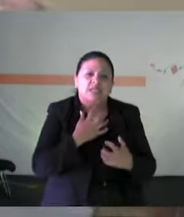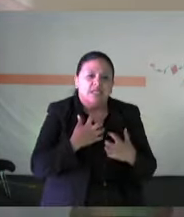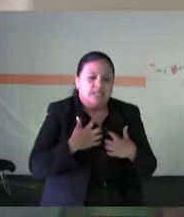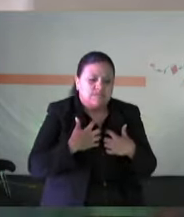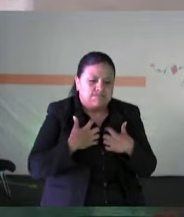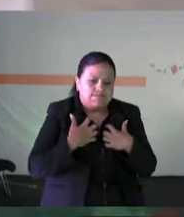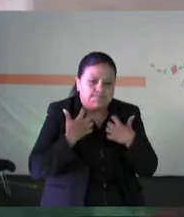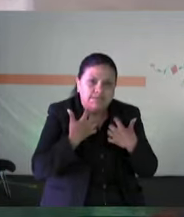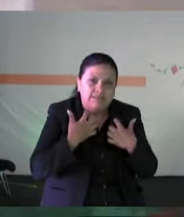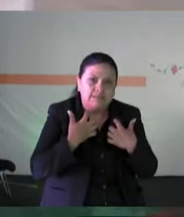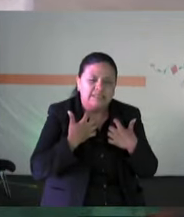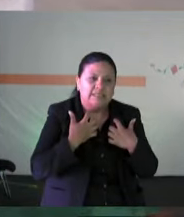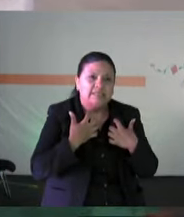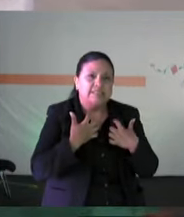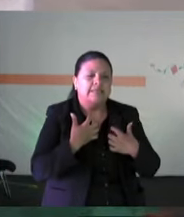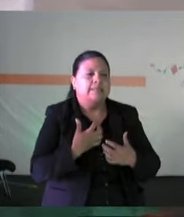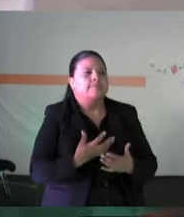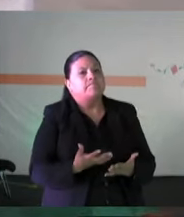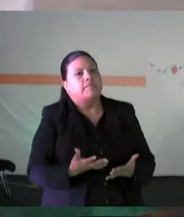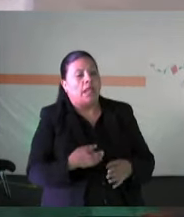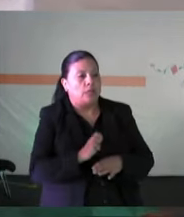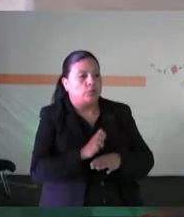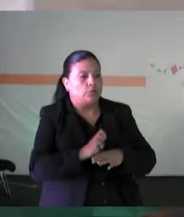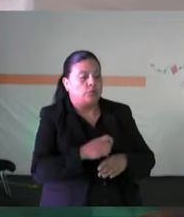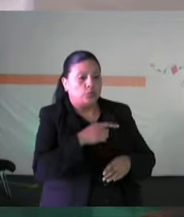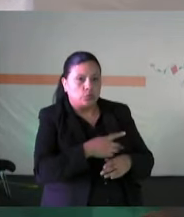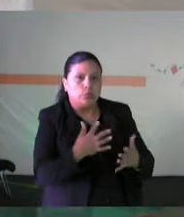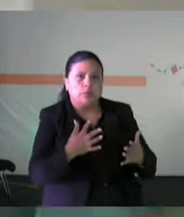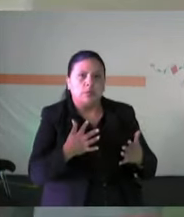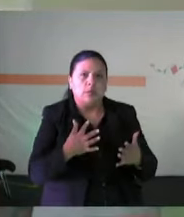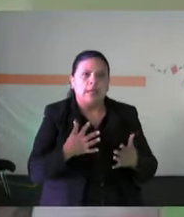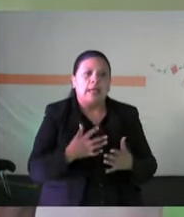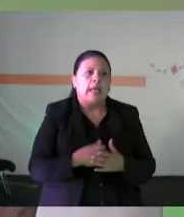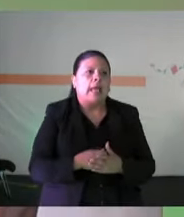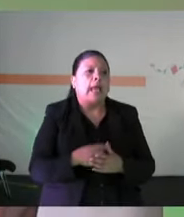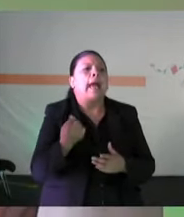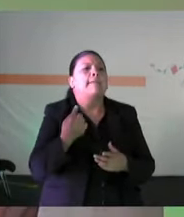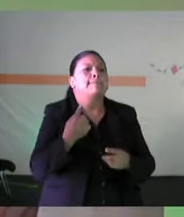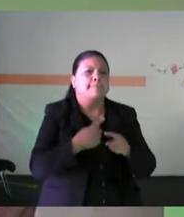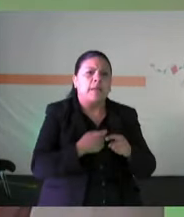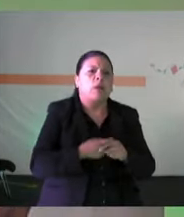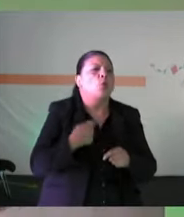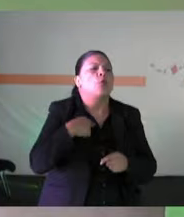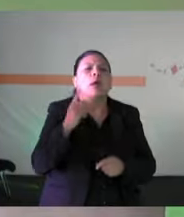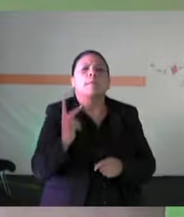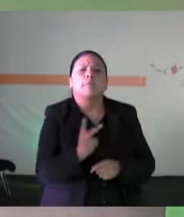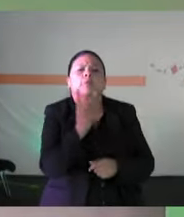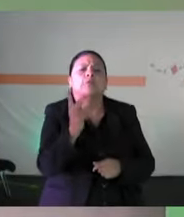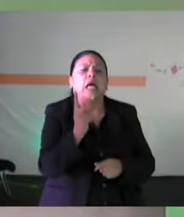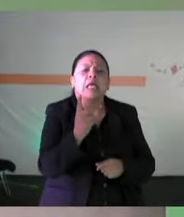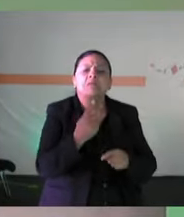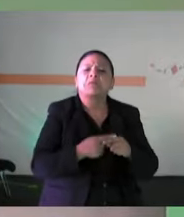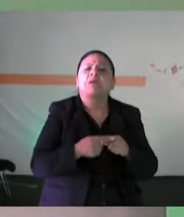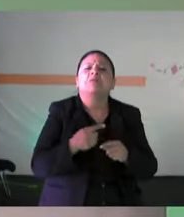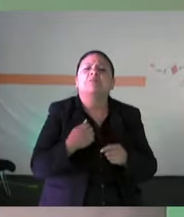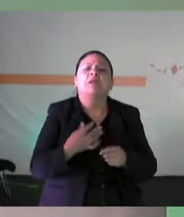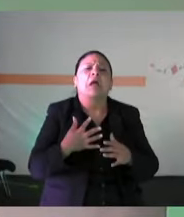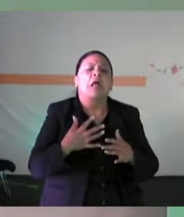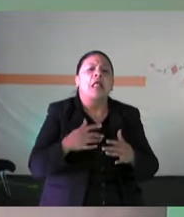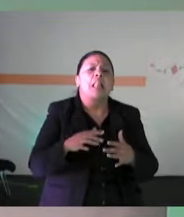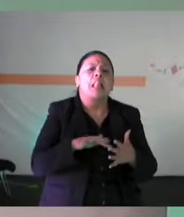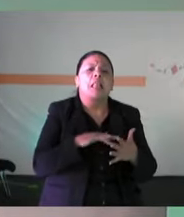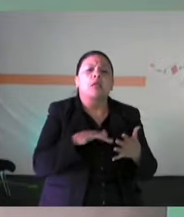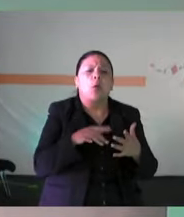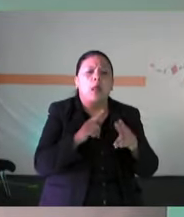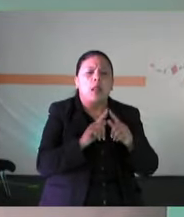decir... a mí, por ejemplo, Subasta. Por poner uno, ¿quién de aquí ya leyó Subasta? Es que lo digo porque sé que está como muy al alcance y que